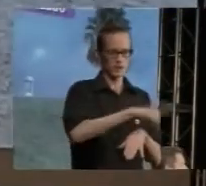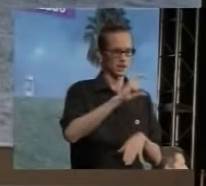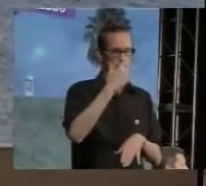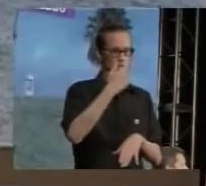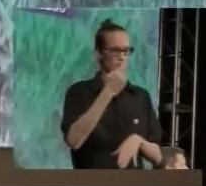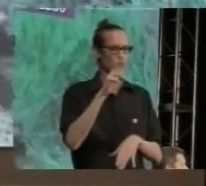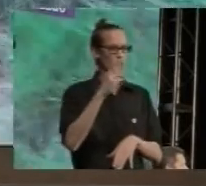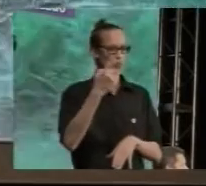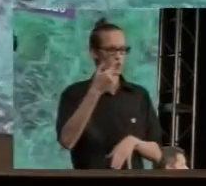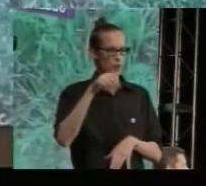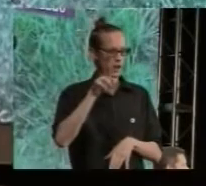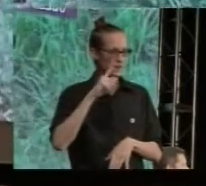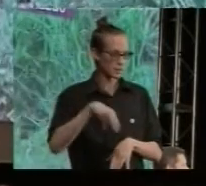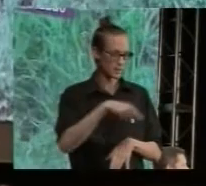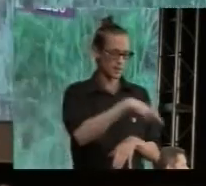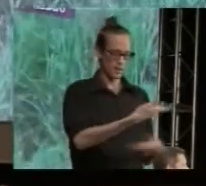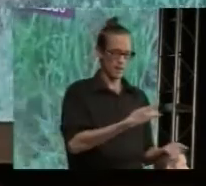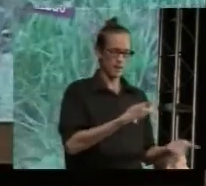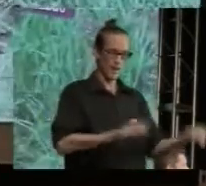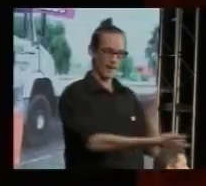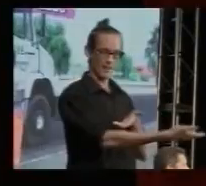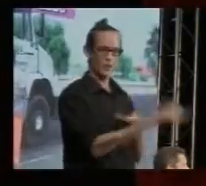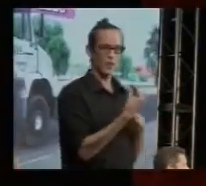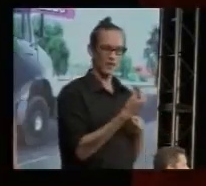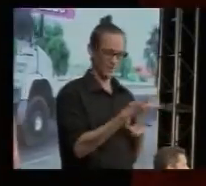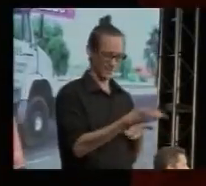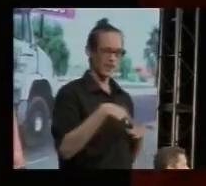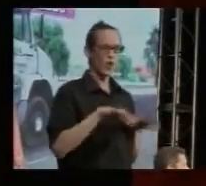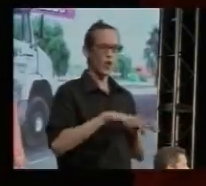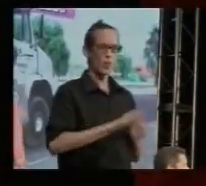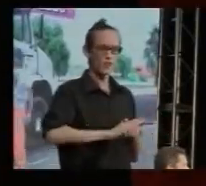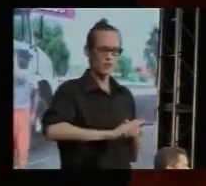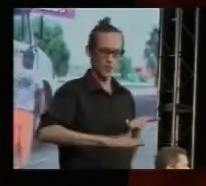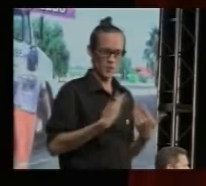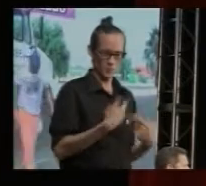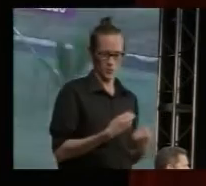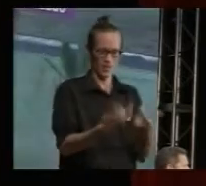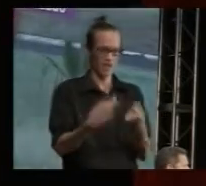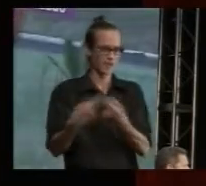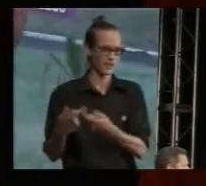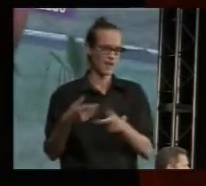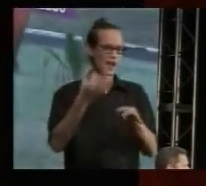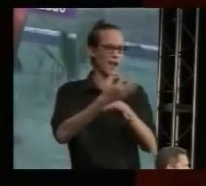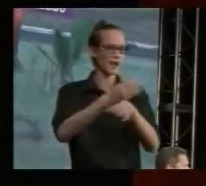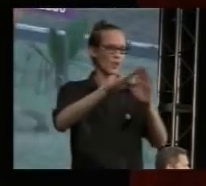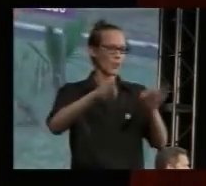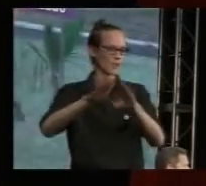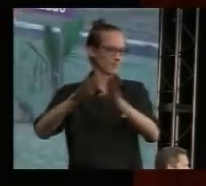a cambio de ello recibimos computadoras en funcionamiento para ser destinadas a los establecimientos escolares.